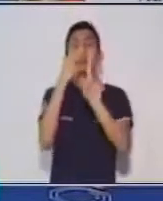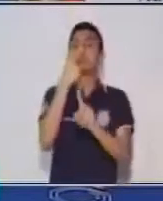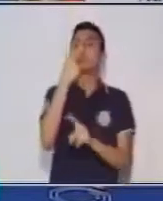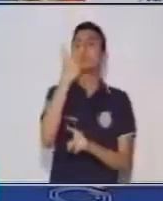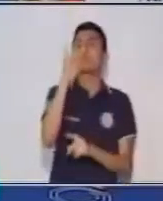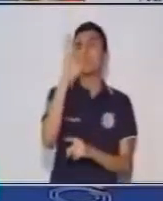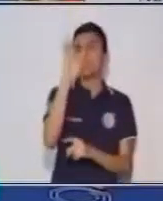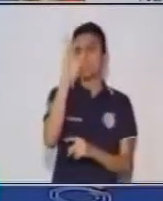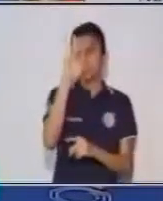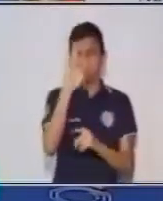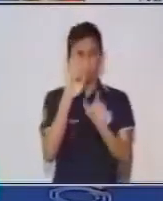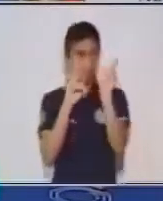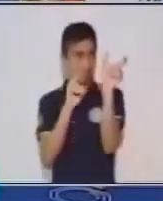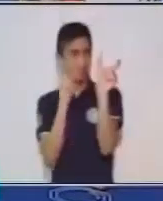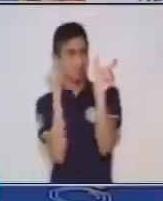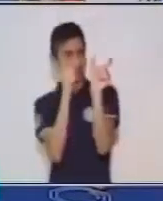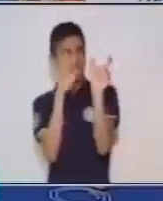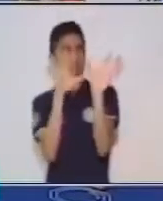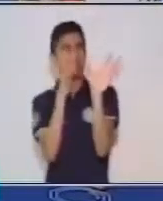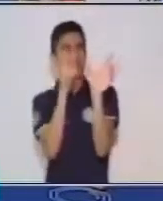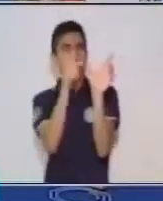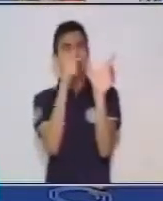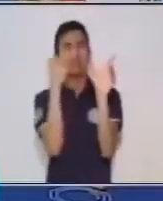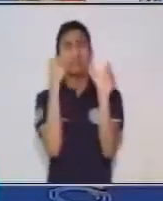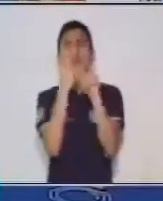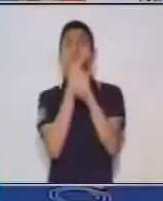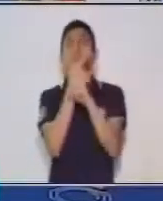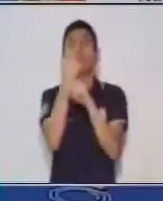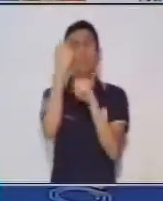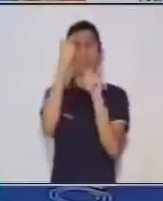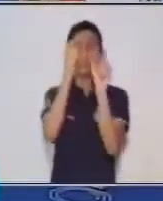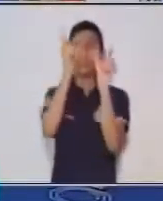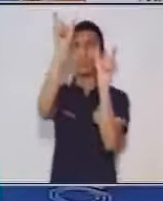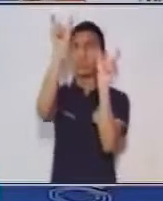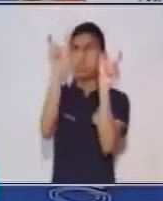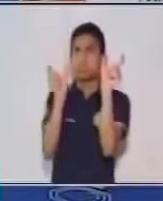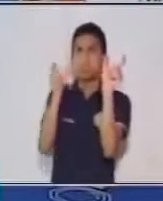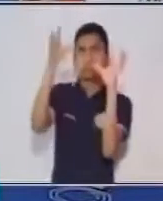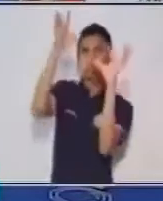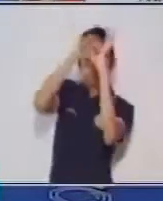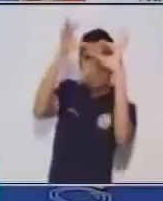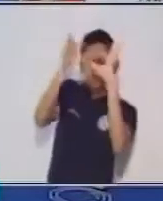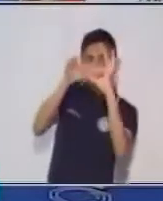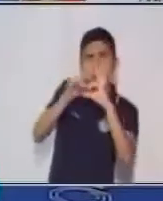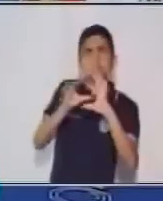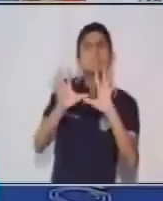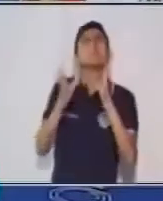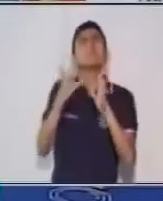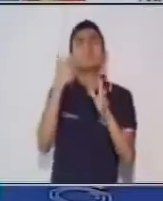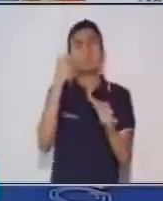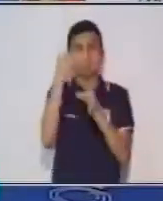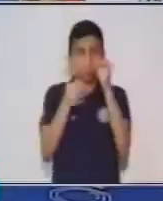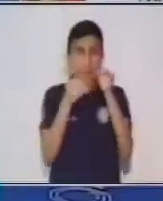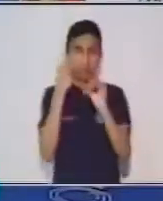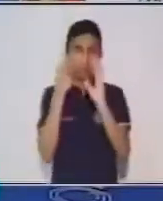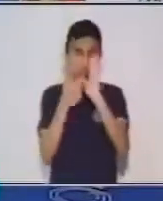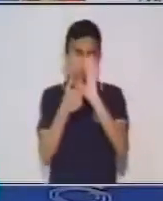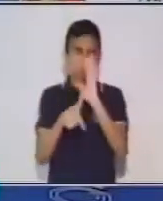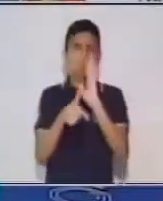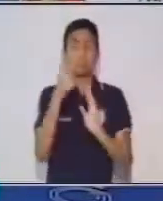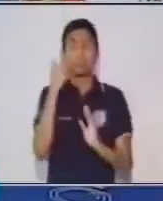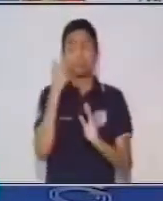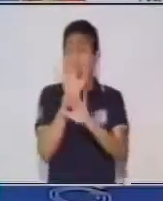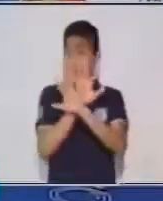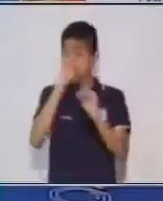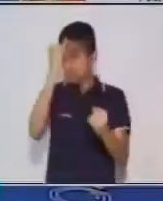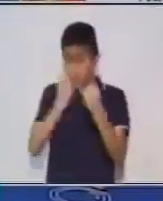haber. Ese verbo es el que va a sufrir todas las modificaciones para conjugar. Y